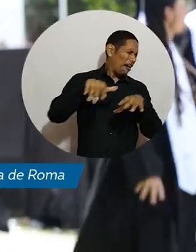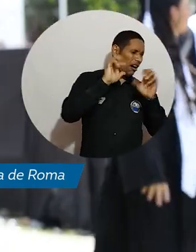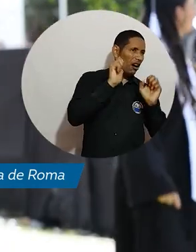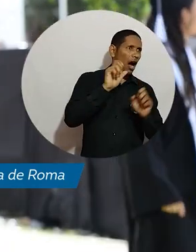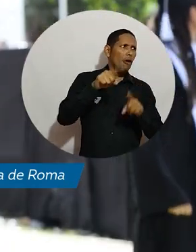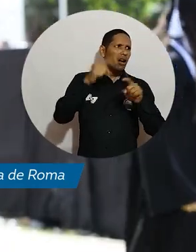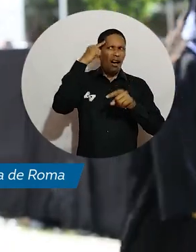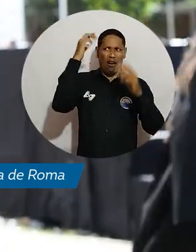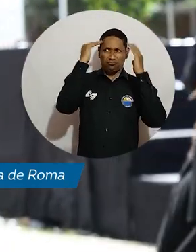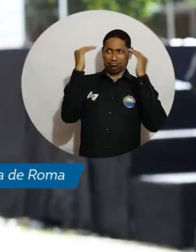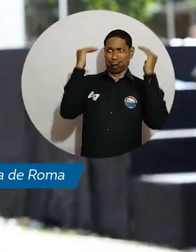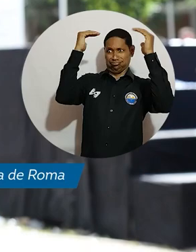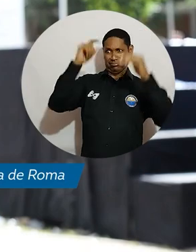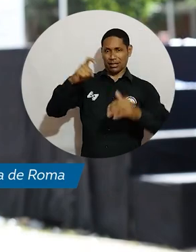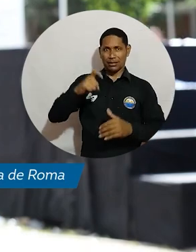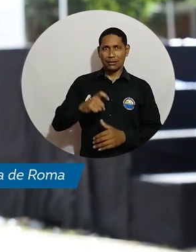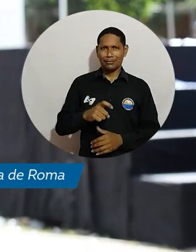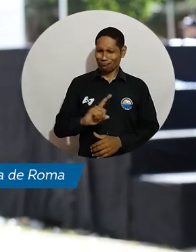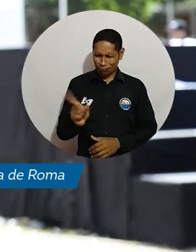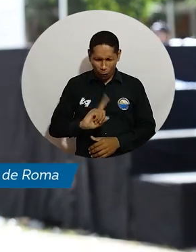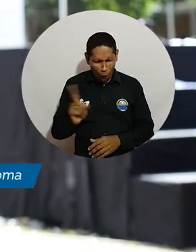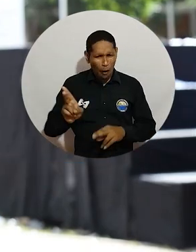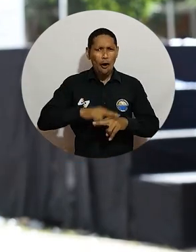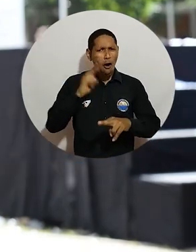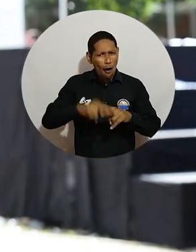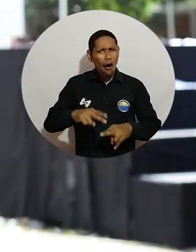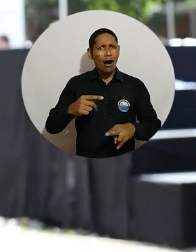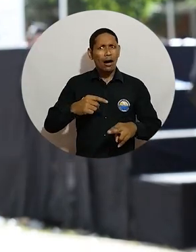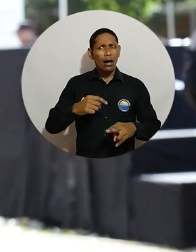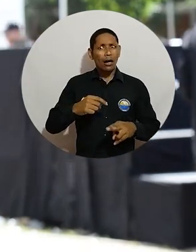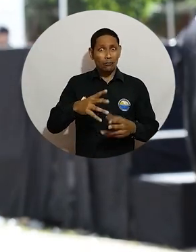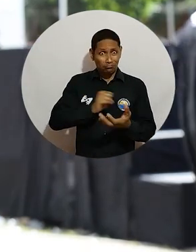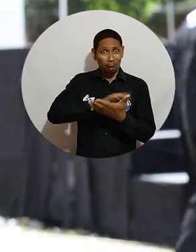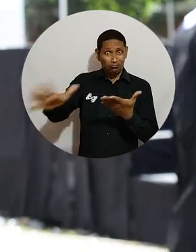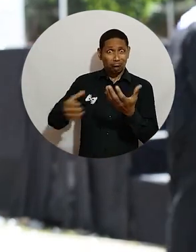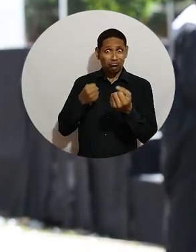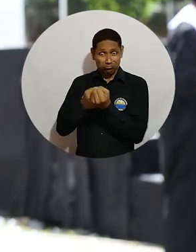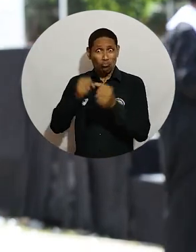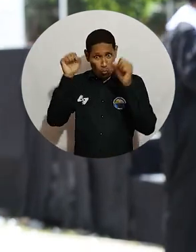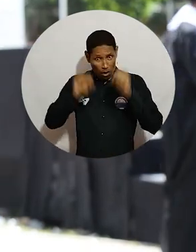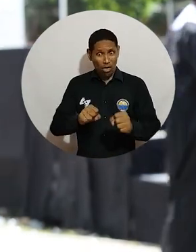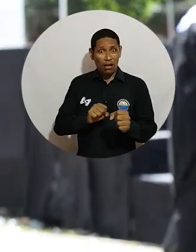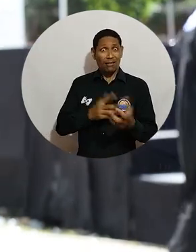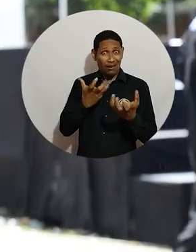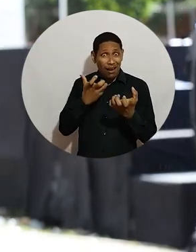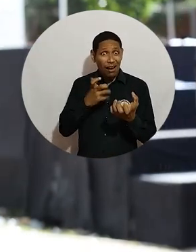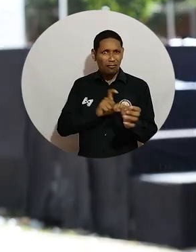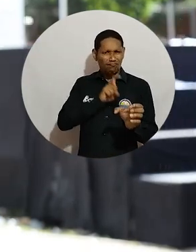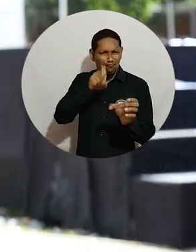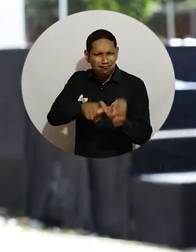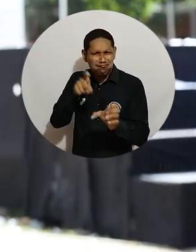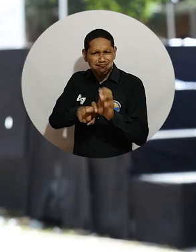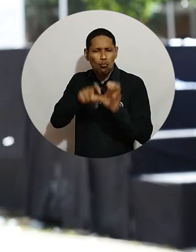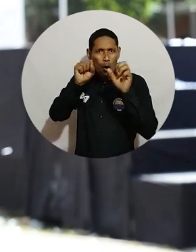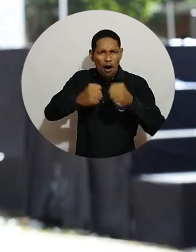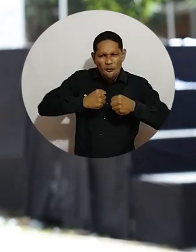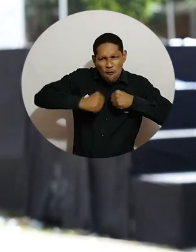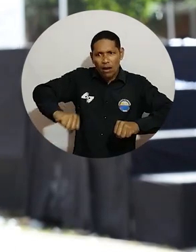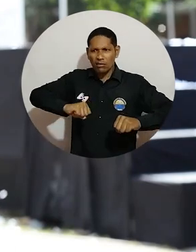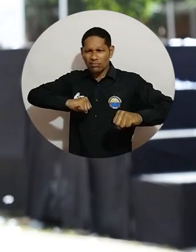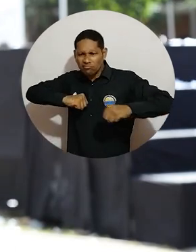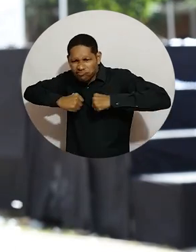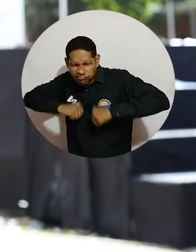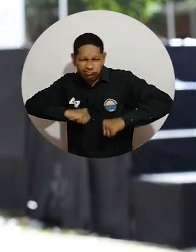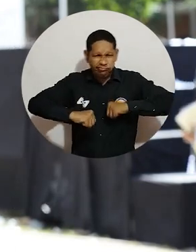piensan que es muy difícil, piensan que es para genios y eso es un completo error. Las becas, el que quiere participar y el que